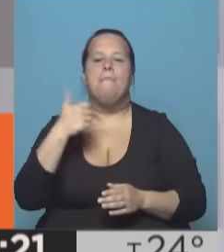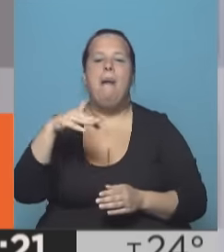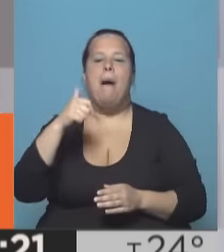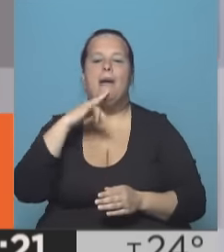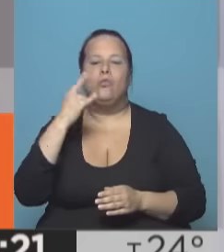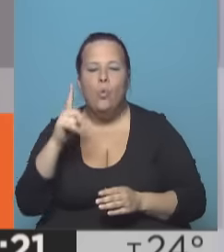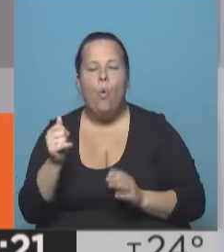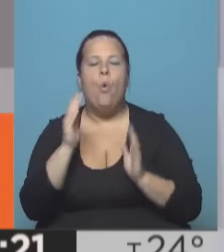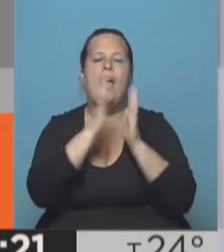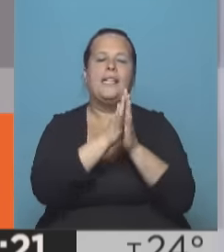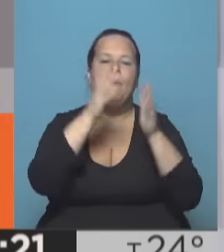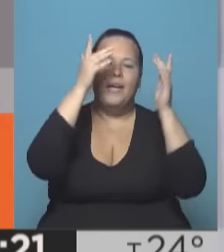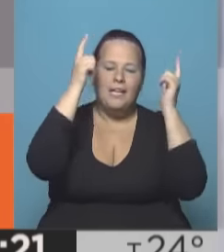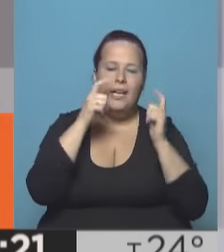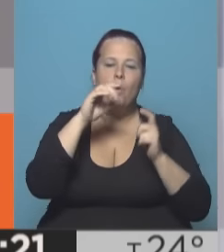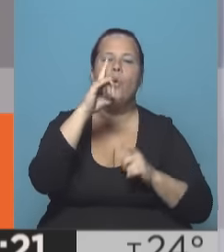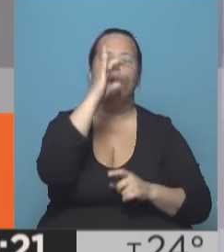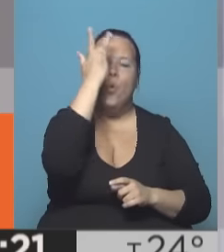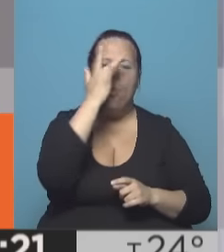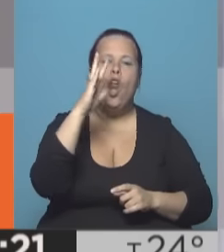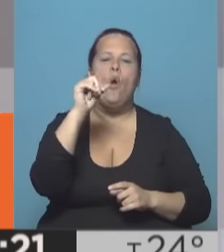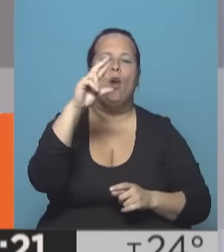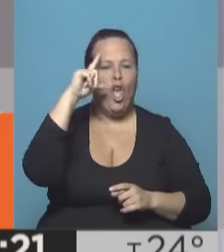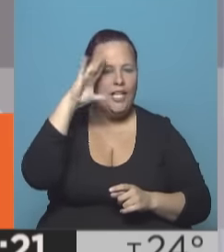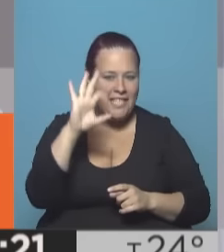a canonizar al cura Brochero.